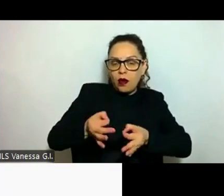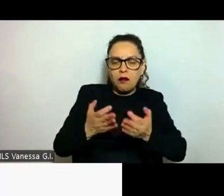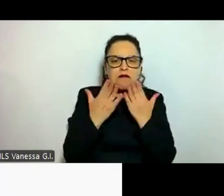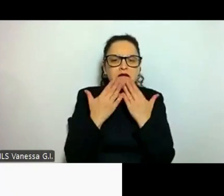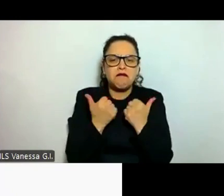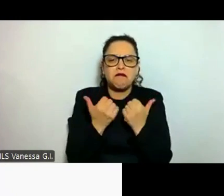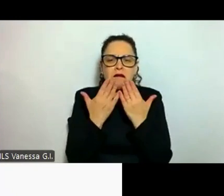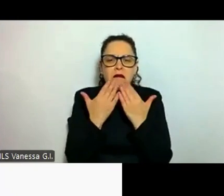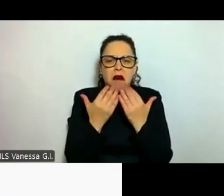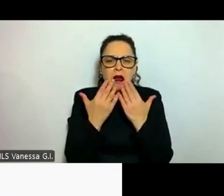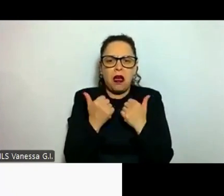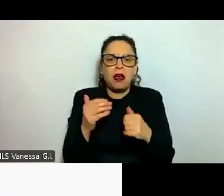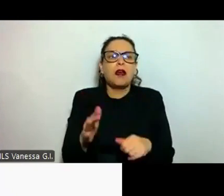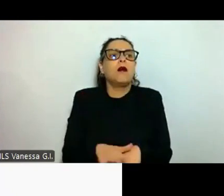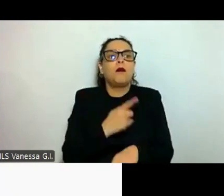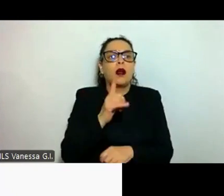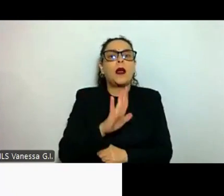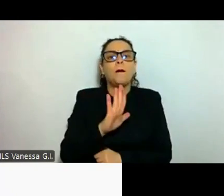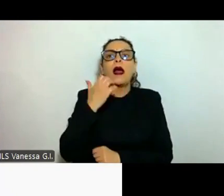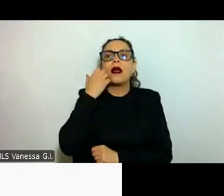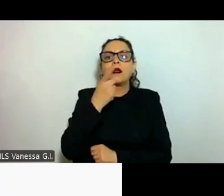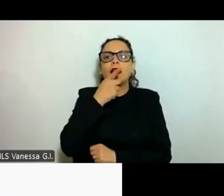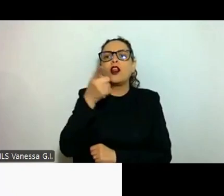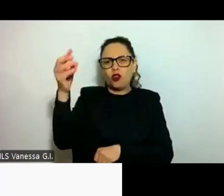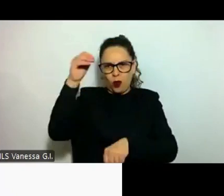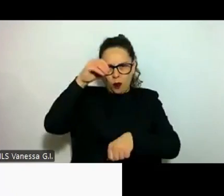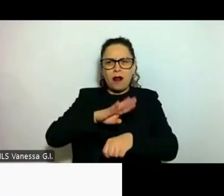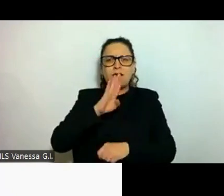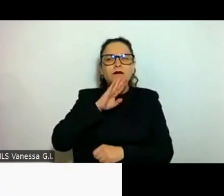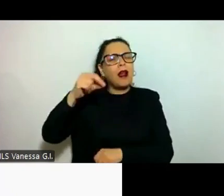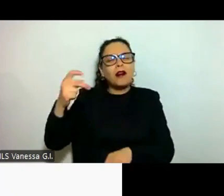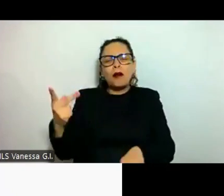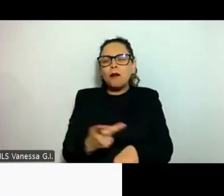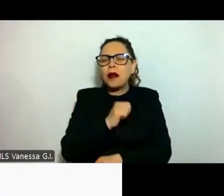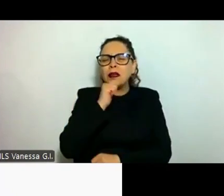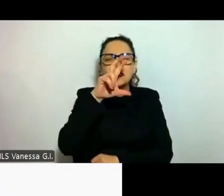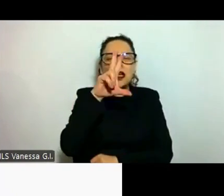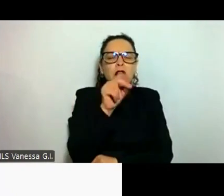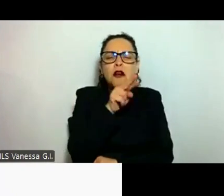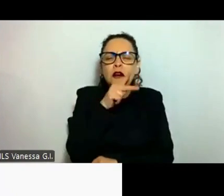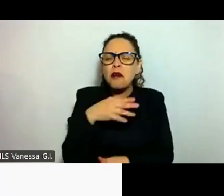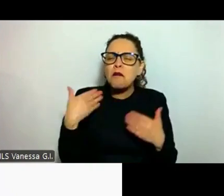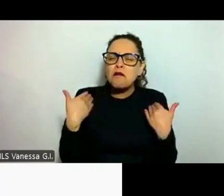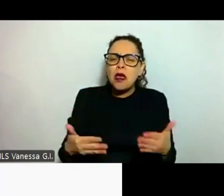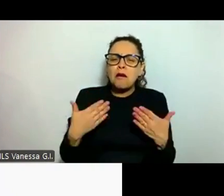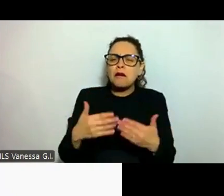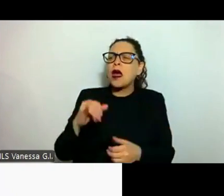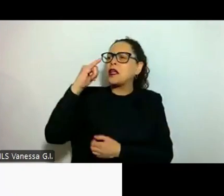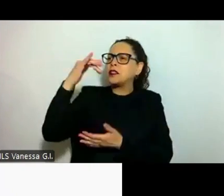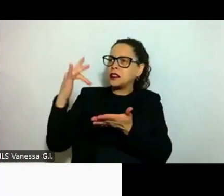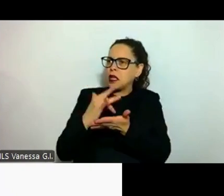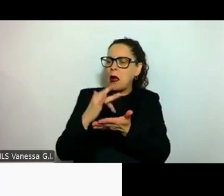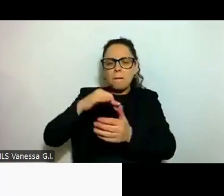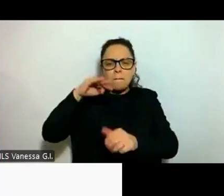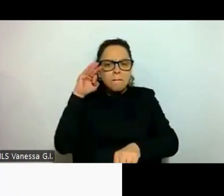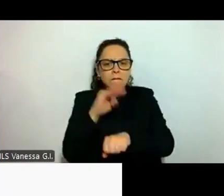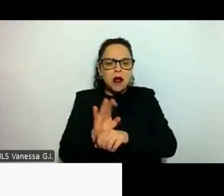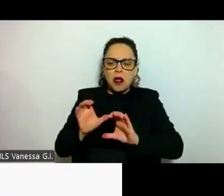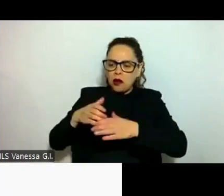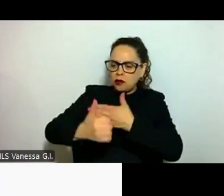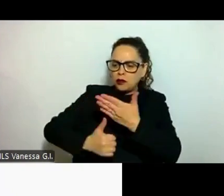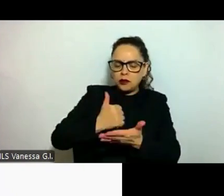la ley y aún así no te preocupes que tendrás el recurso en el Congreso de la ciudad para regularizar un uso de suelo